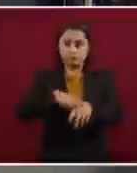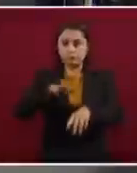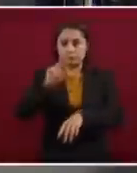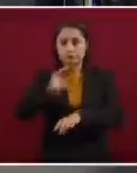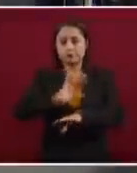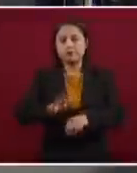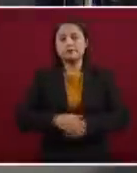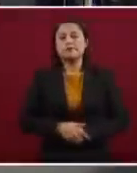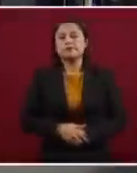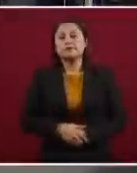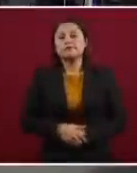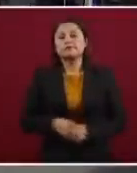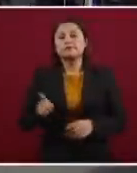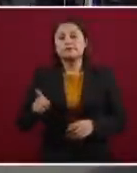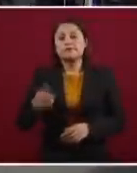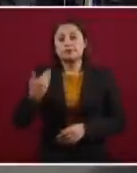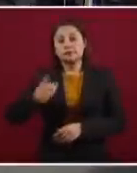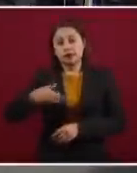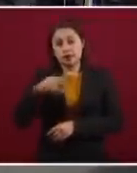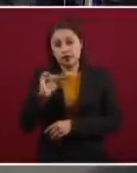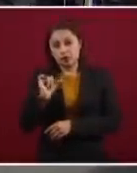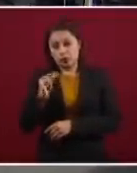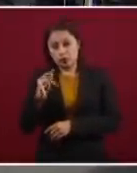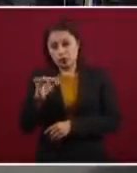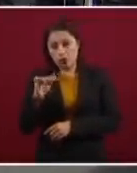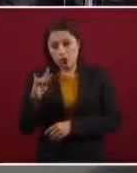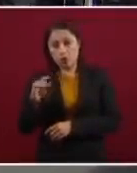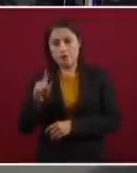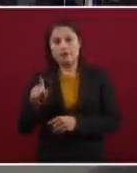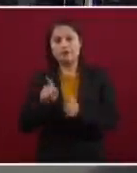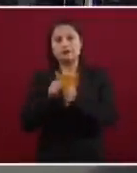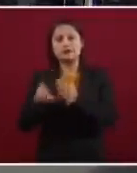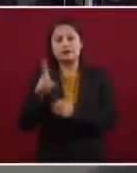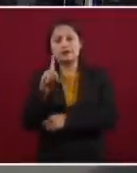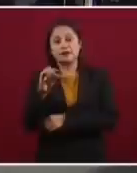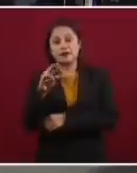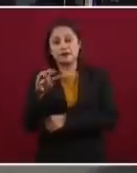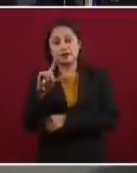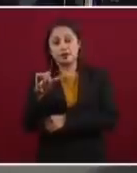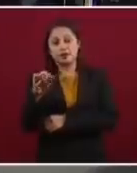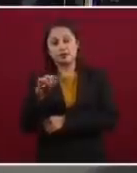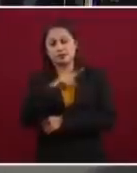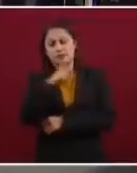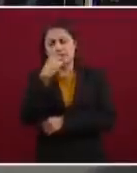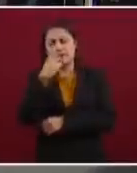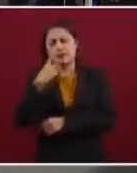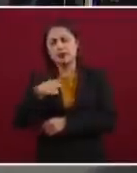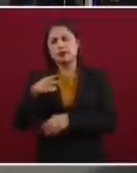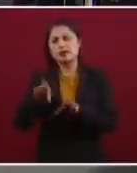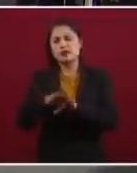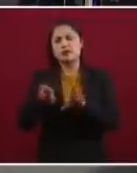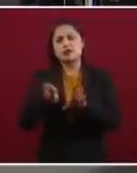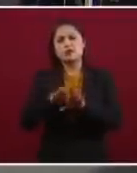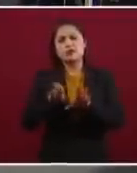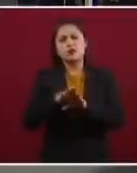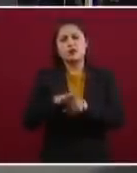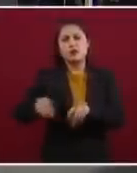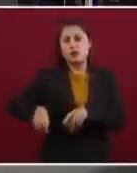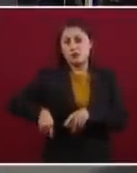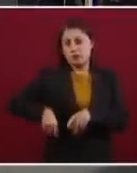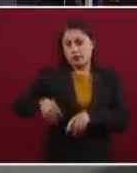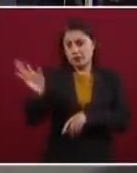y el presidente antonio lópez del diario la razón nos platicaba que van a destinar el 100 por ciento de los tiempos oficiales del gobierno federal